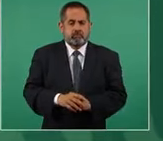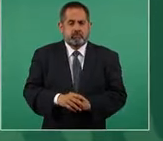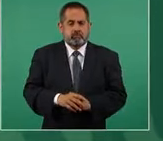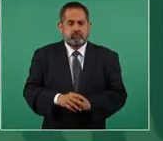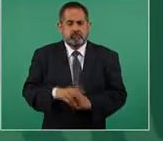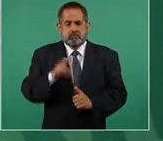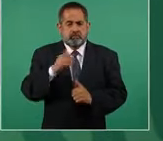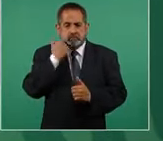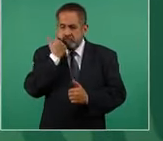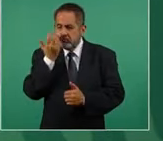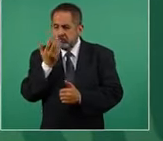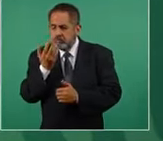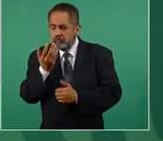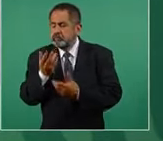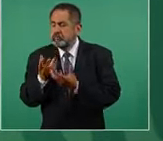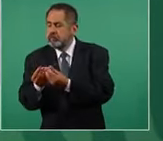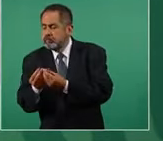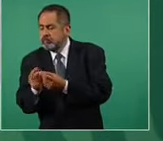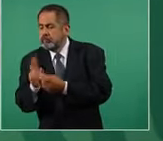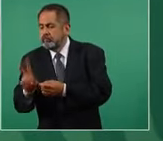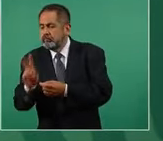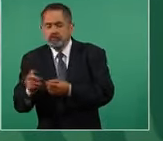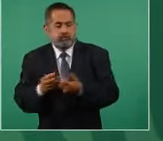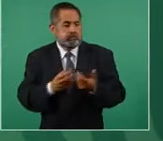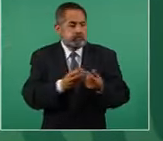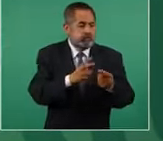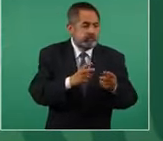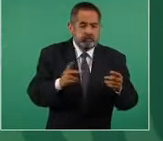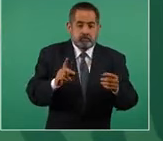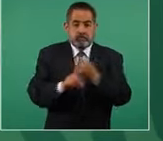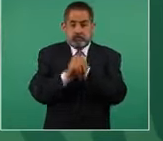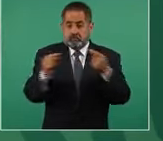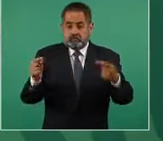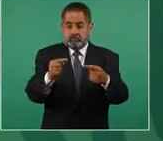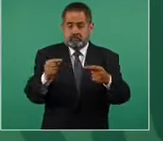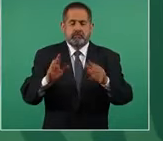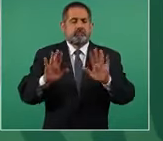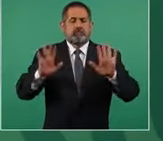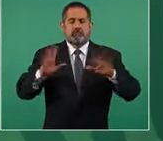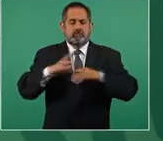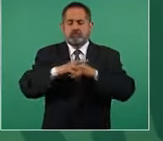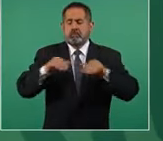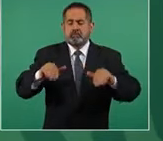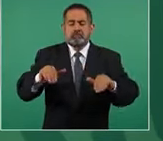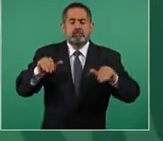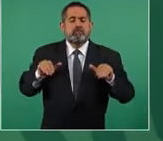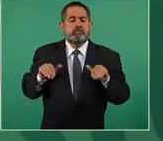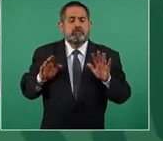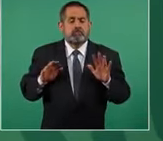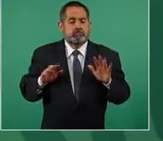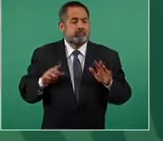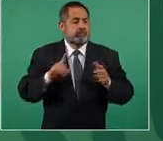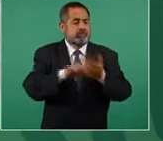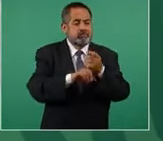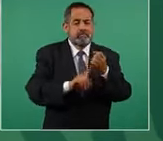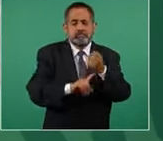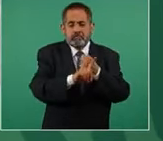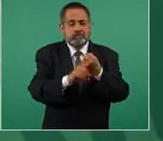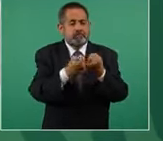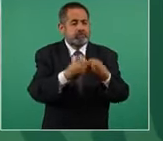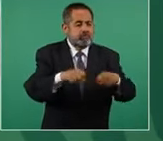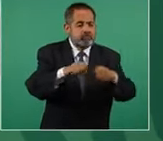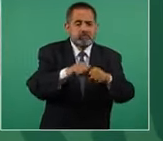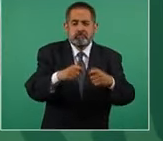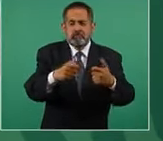Y no inclinarme cuando se trata de conflictos entre cooperativistas, trabajadores,